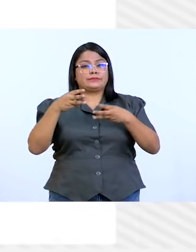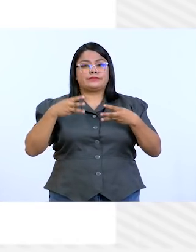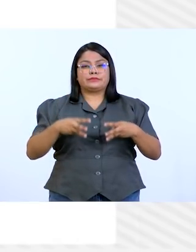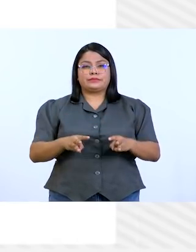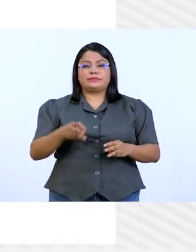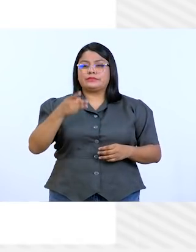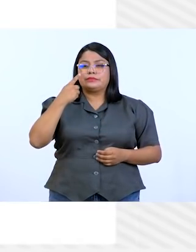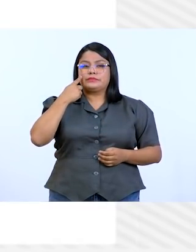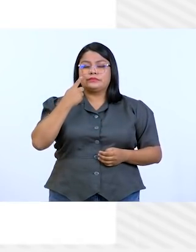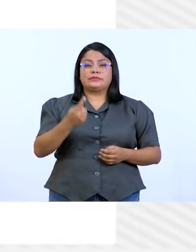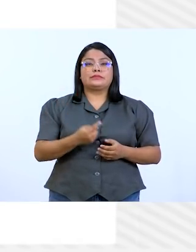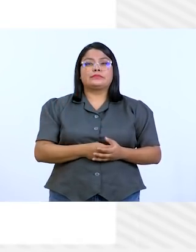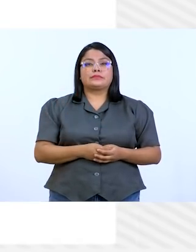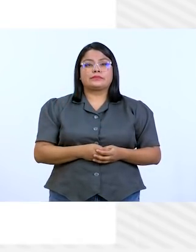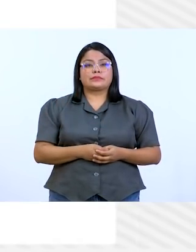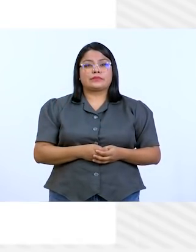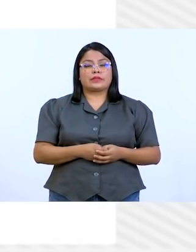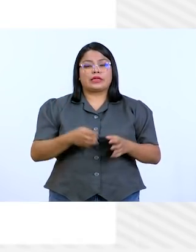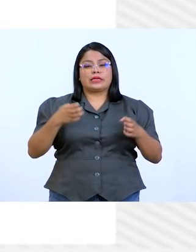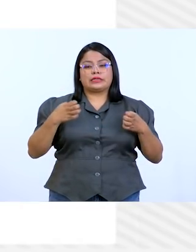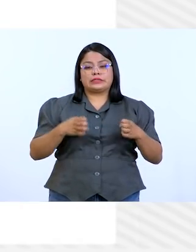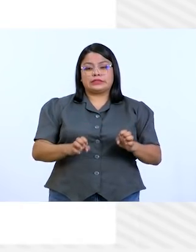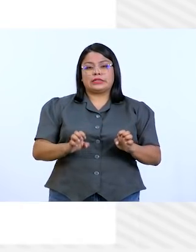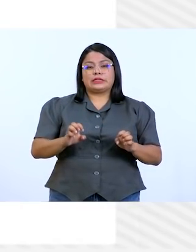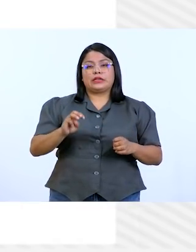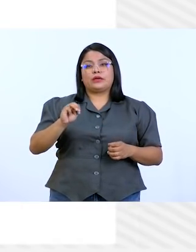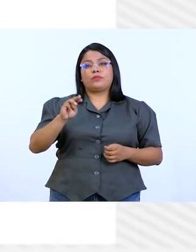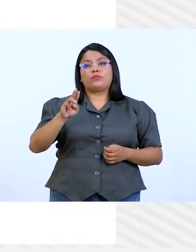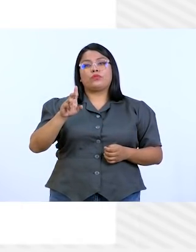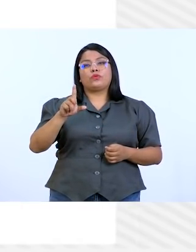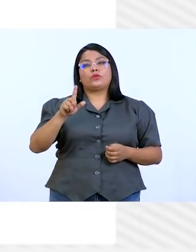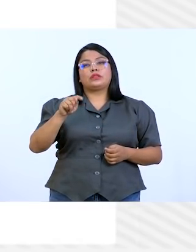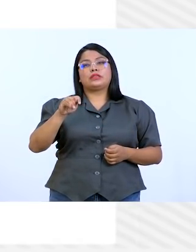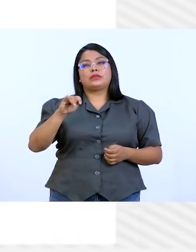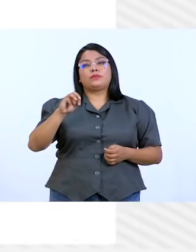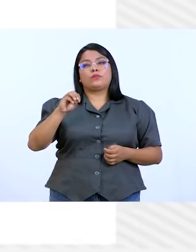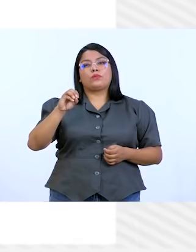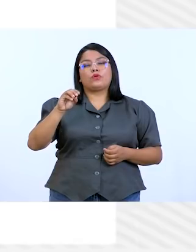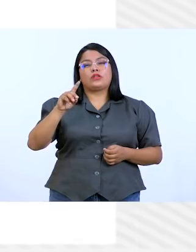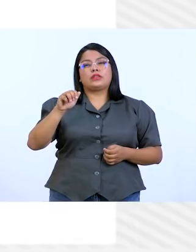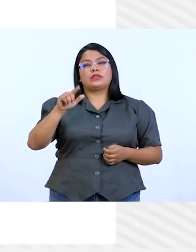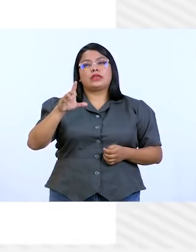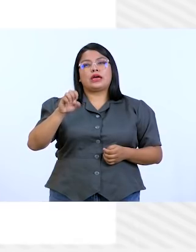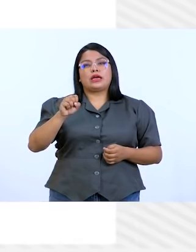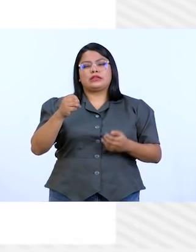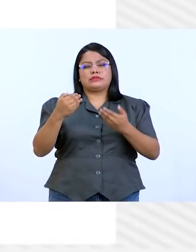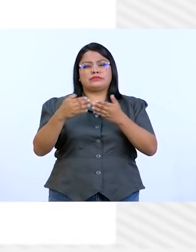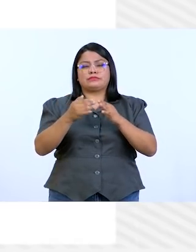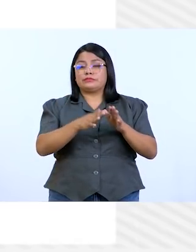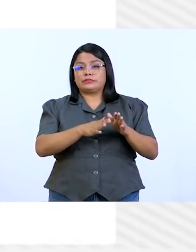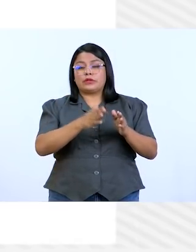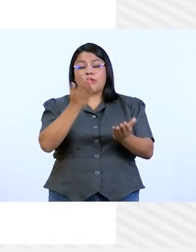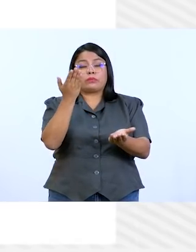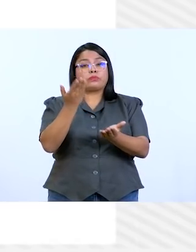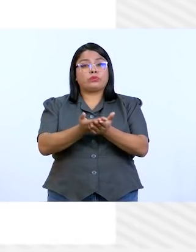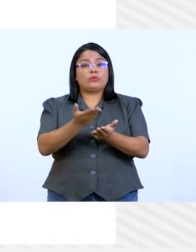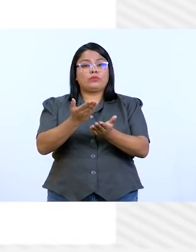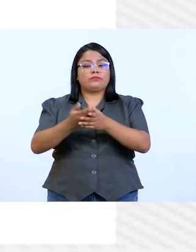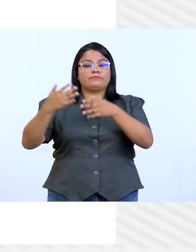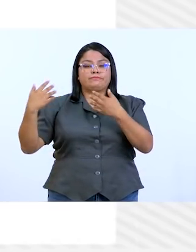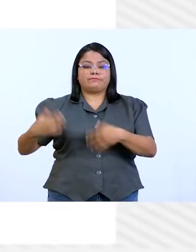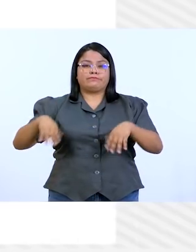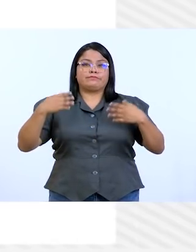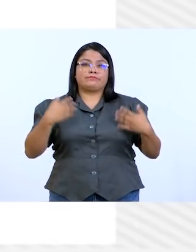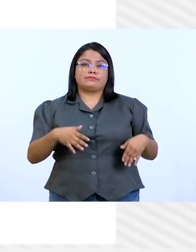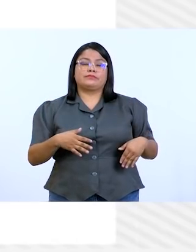sugerencias metodológicas, encontraremos las estrategias multimodales, en las cuales se hacen propuestas